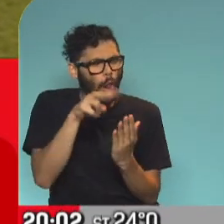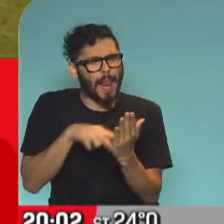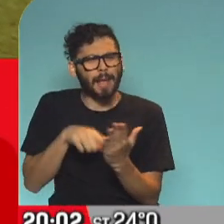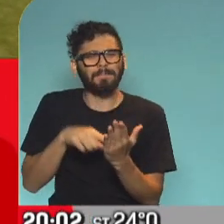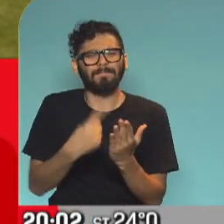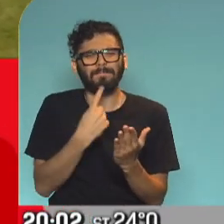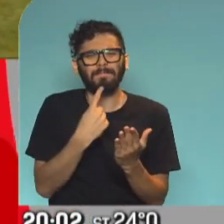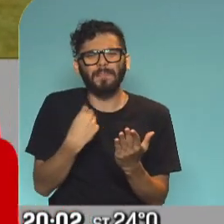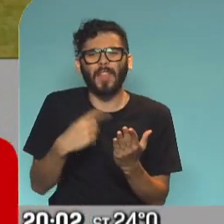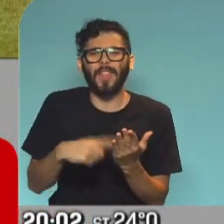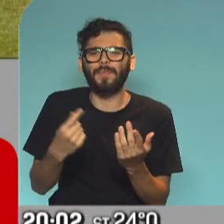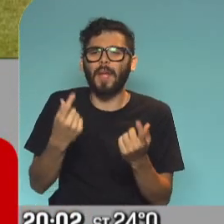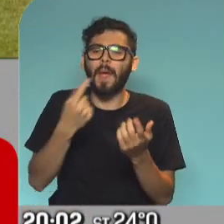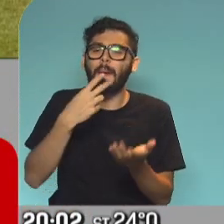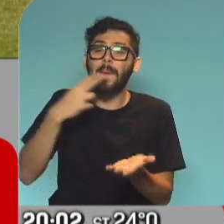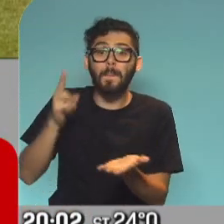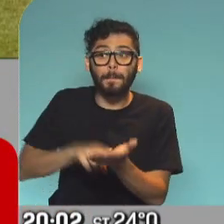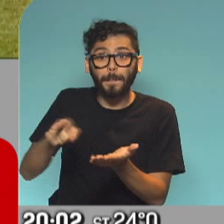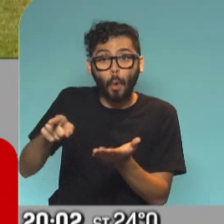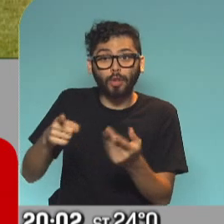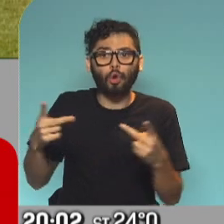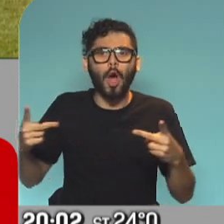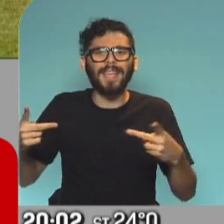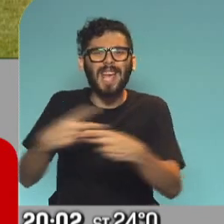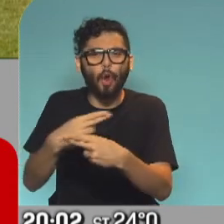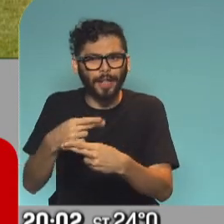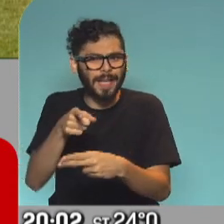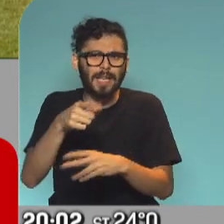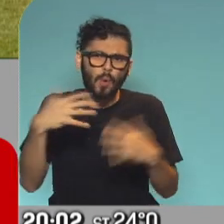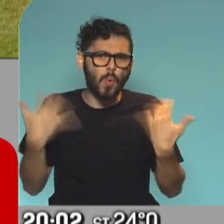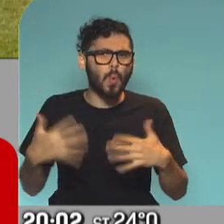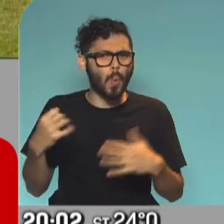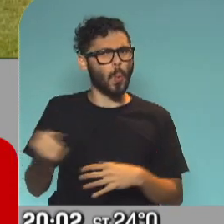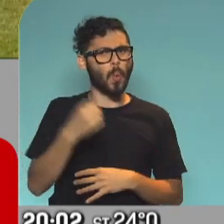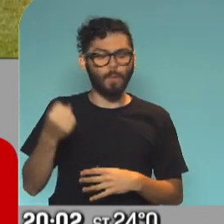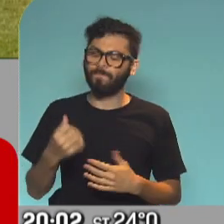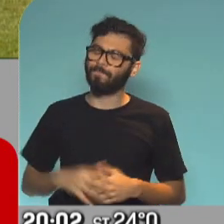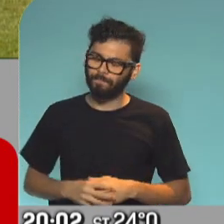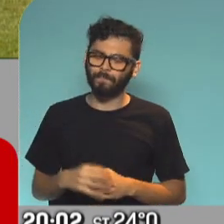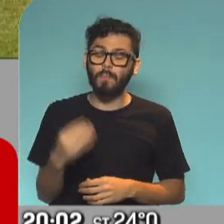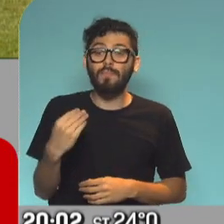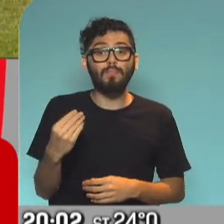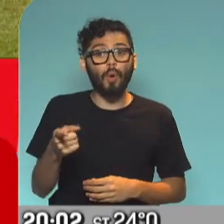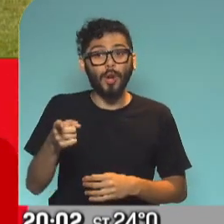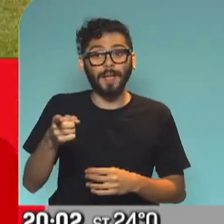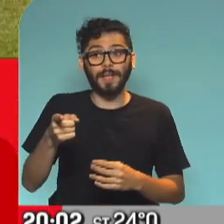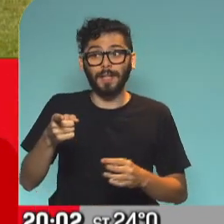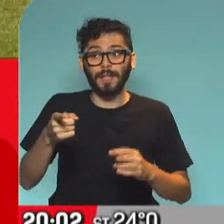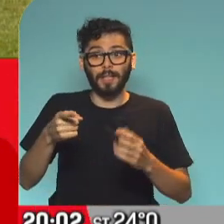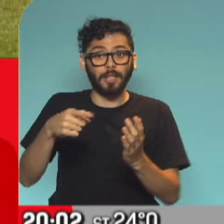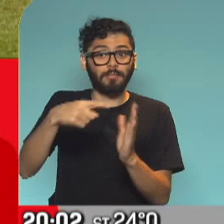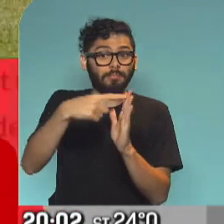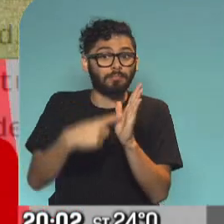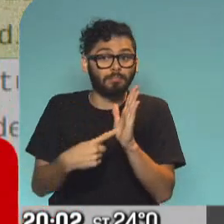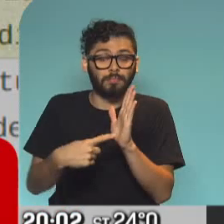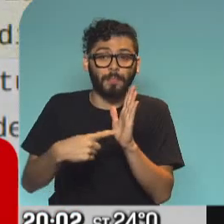los recortes presupuestarios en el área. Eso es trascendental, porque hay unanimidad de concepto de